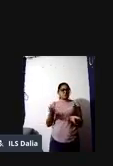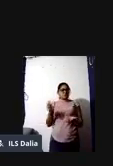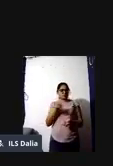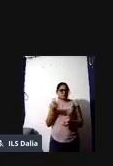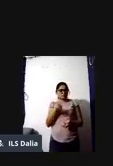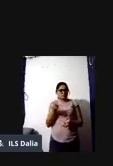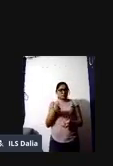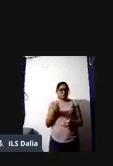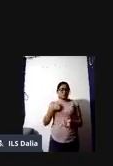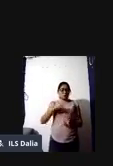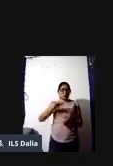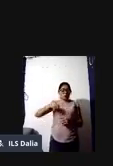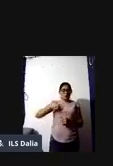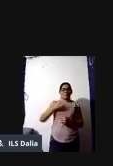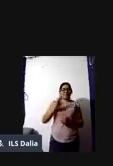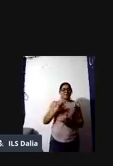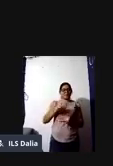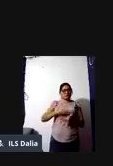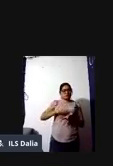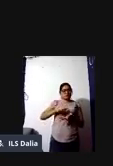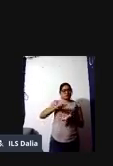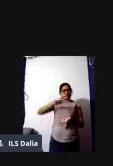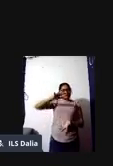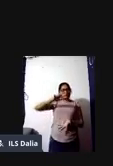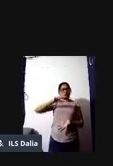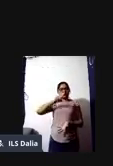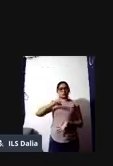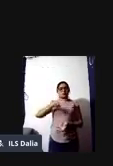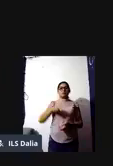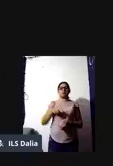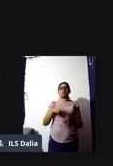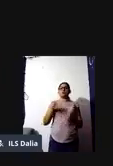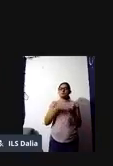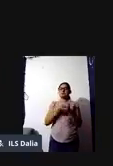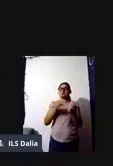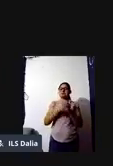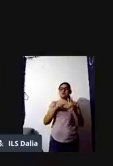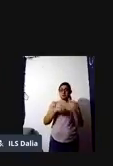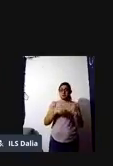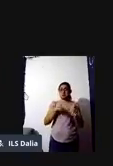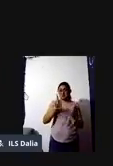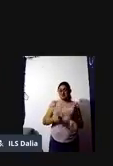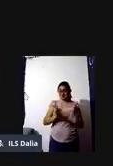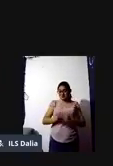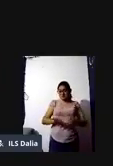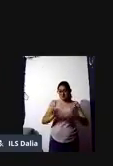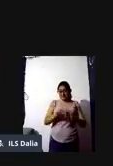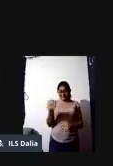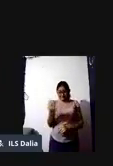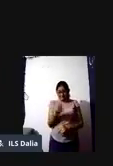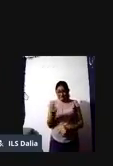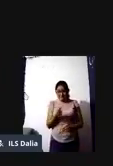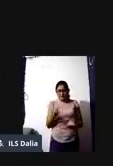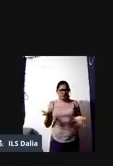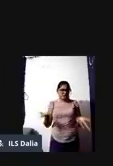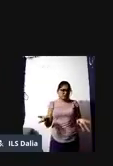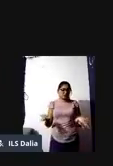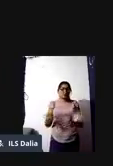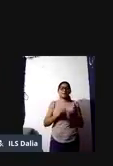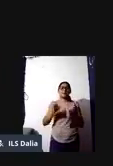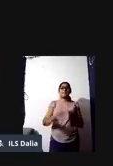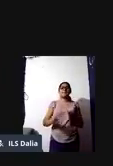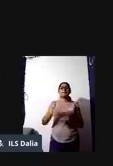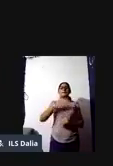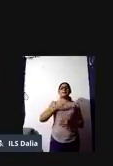estoy acumulando, ¿no? Cuando tú hablas con otra persona, yo hablo mucho de verdad con mi esposo porque le digo, no es que